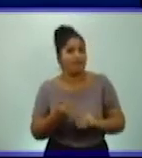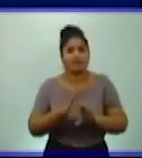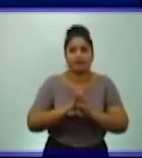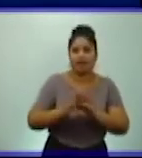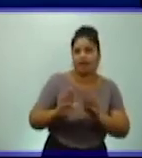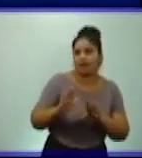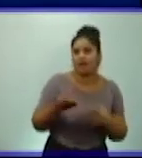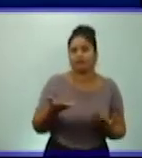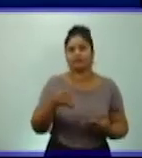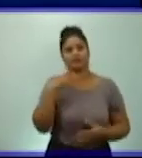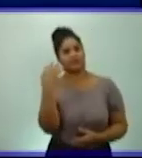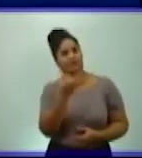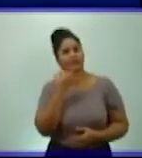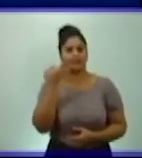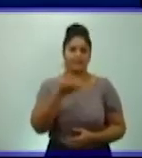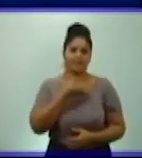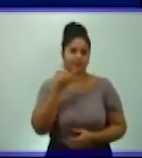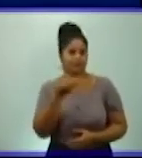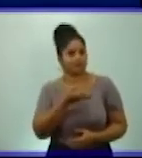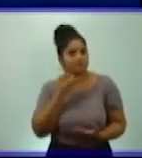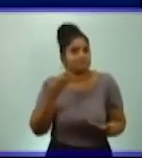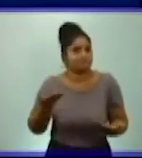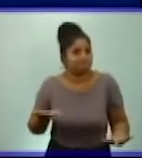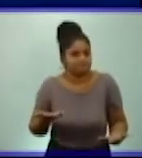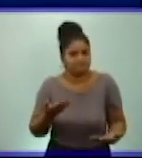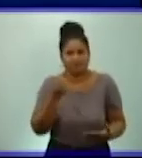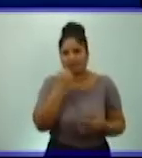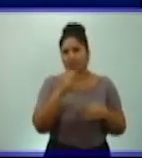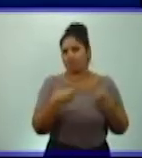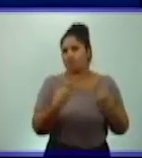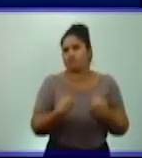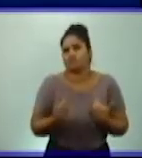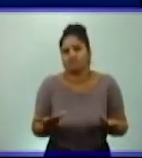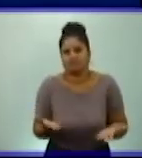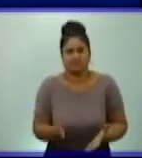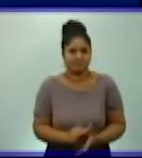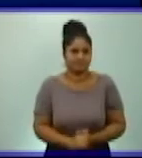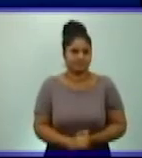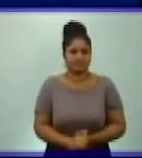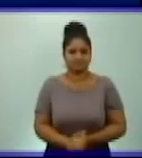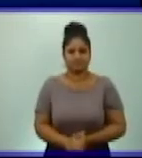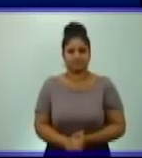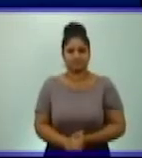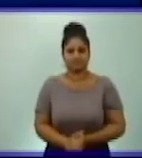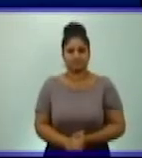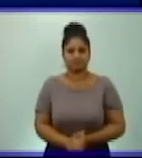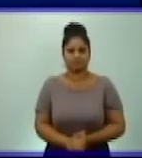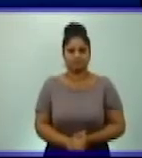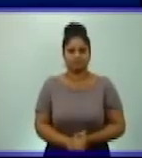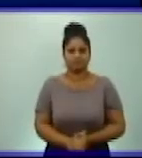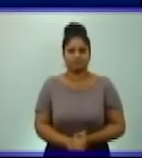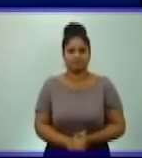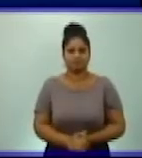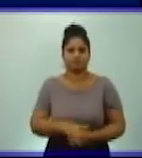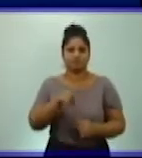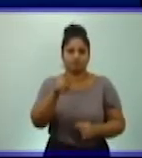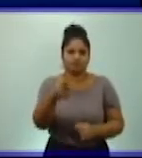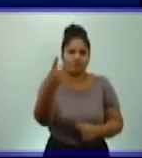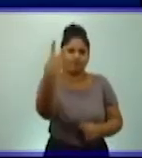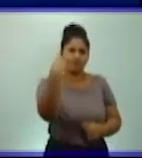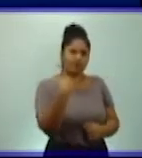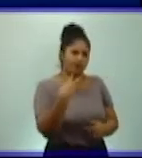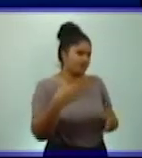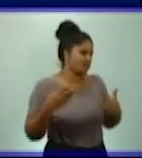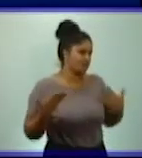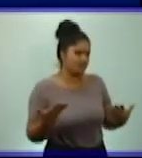segunda persona del singular a la que ella se está dirigiendo. Mi corazón, tocaste mis sentimientos, tocaste lo